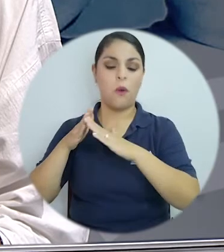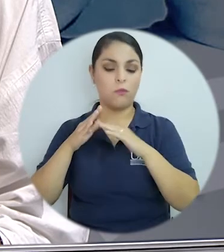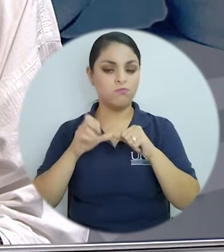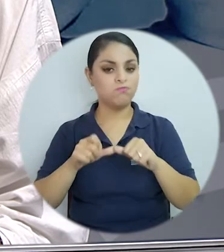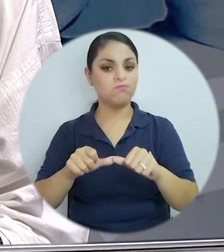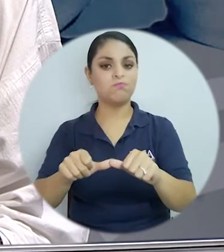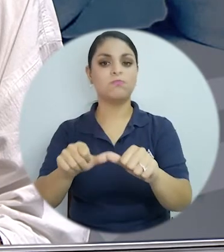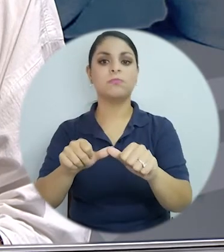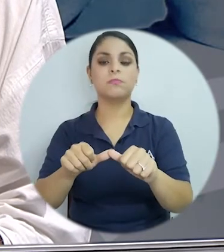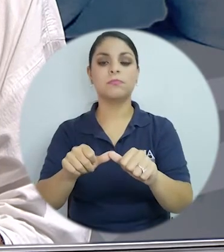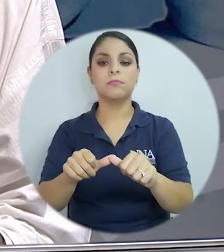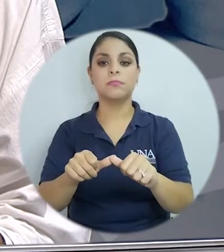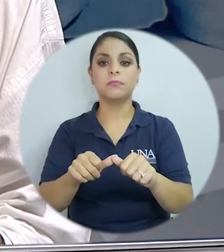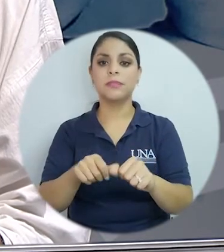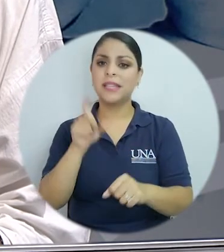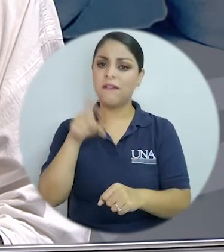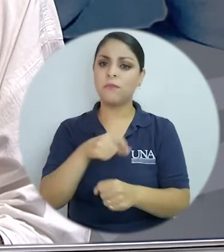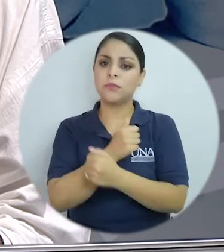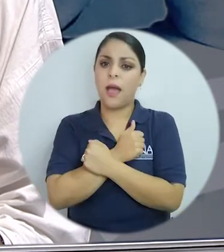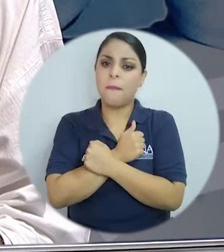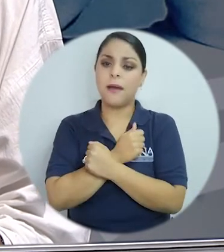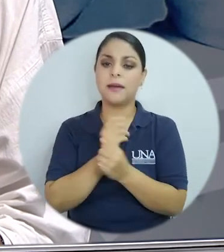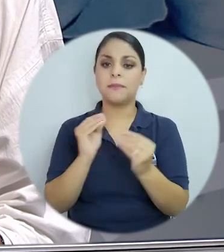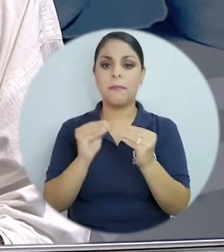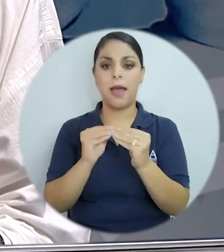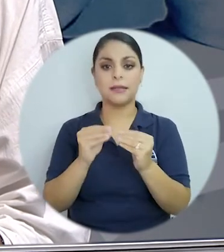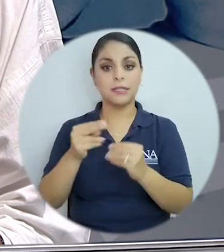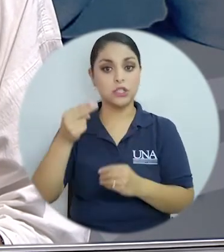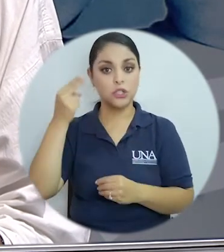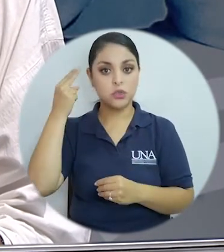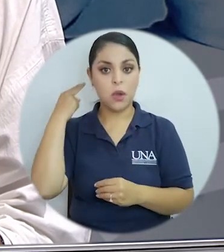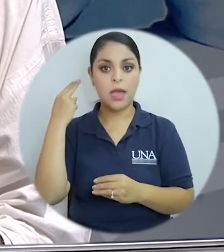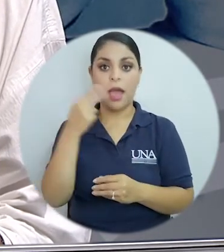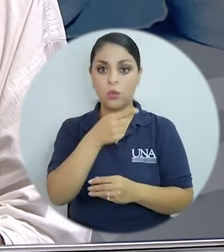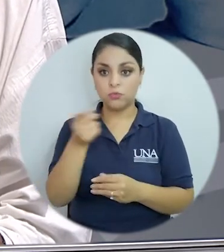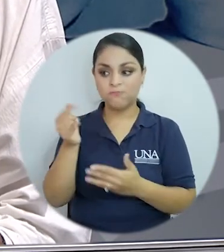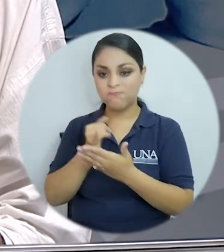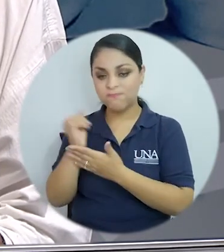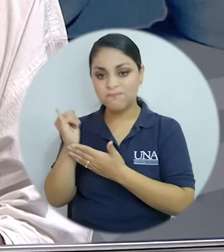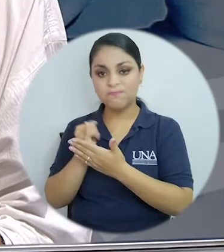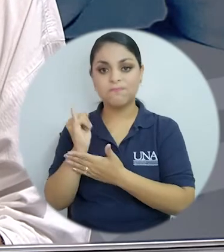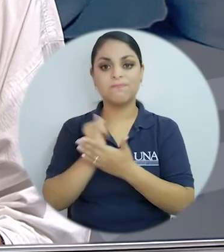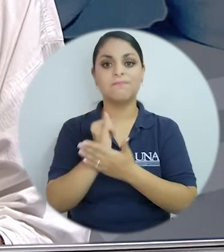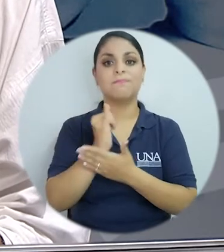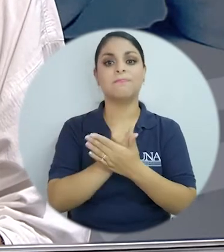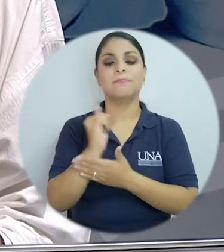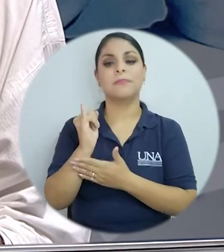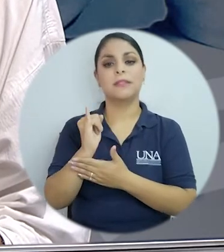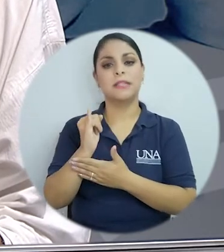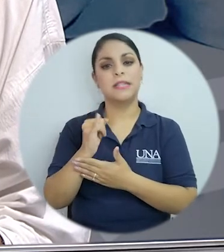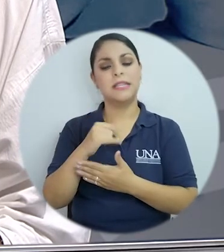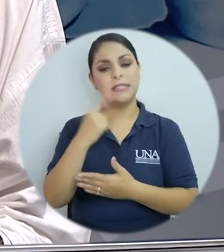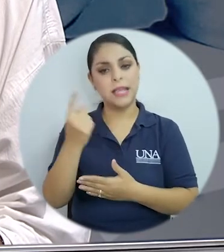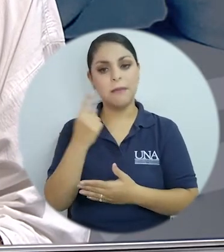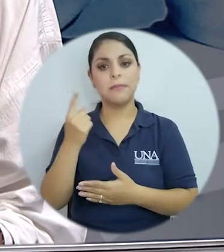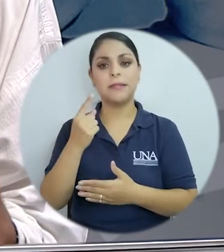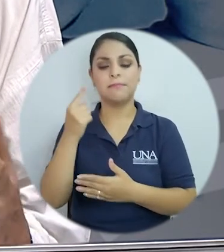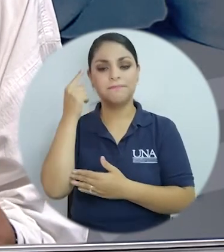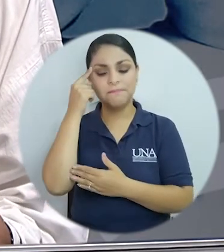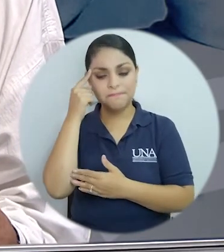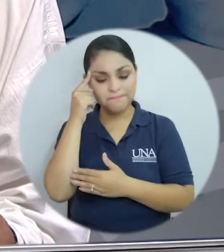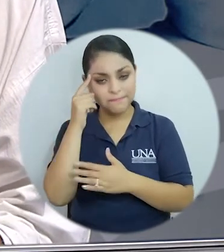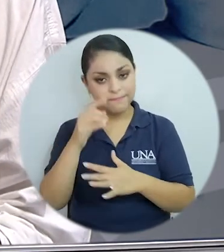es innegable. Es cuestión de que amemos más la historia, la reinvestiguemos y la pongamos con todos